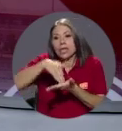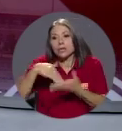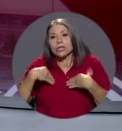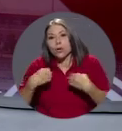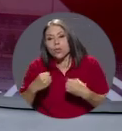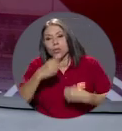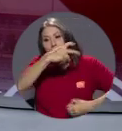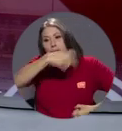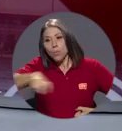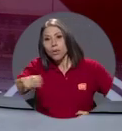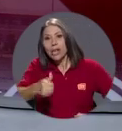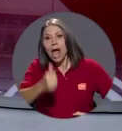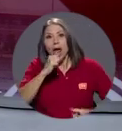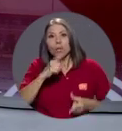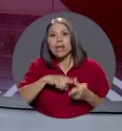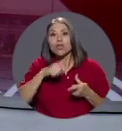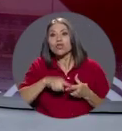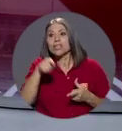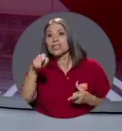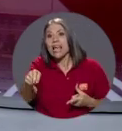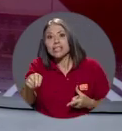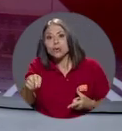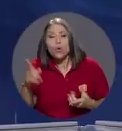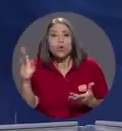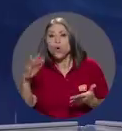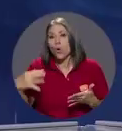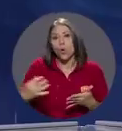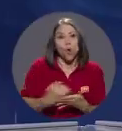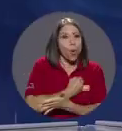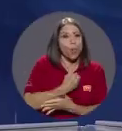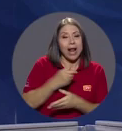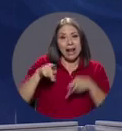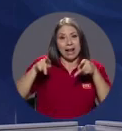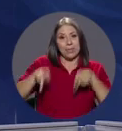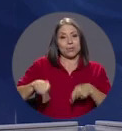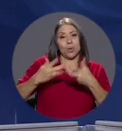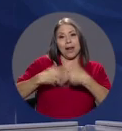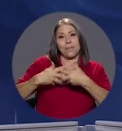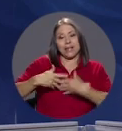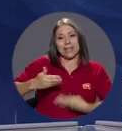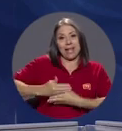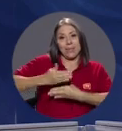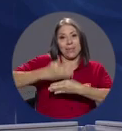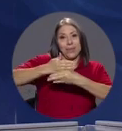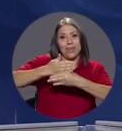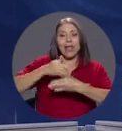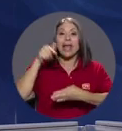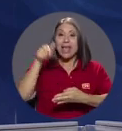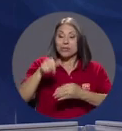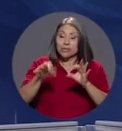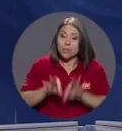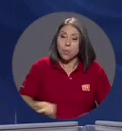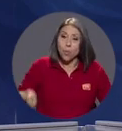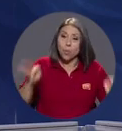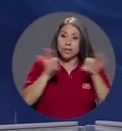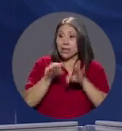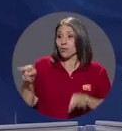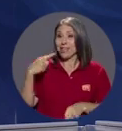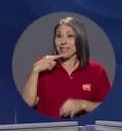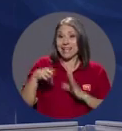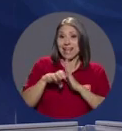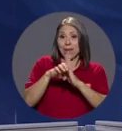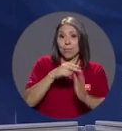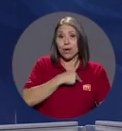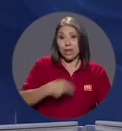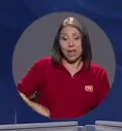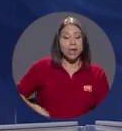llevar transporte, tenemos que llevar agua, y esa factura no la cobra el desarrollador. En esos datos es importante, y el ejemplo que usted cita de Heredia, bueno,